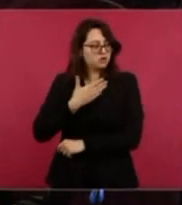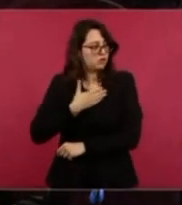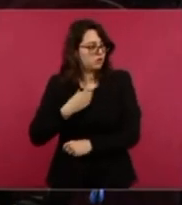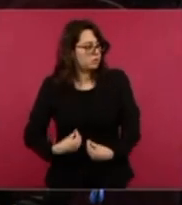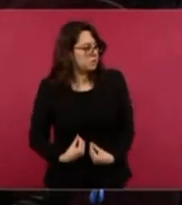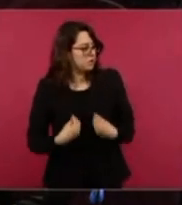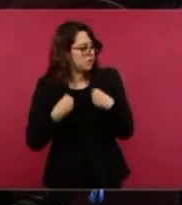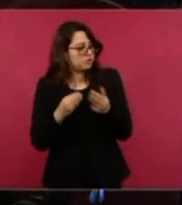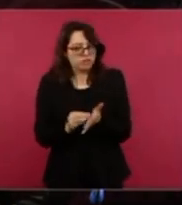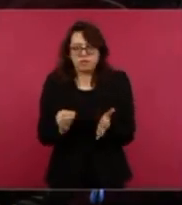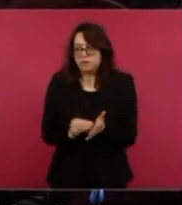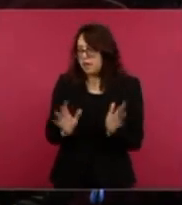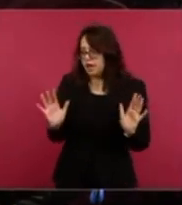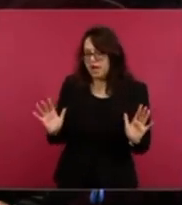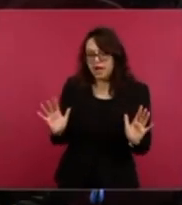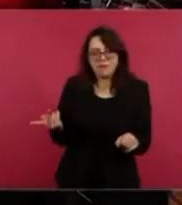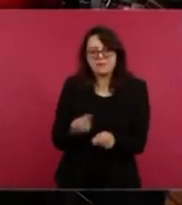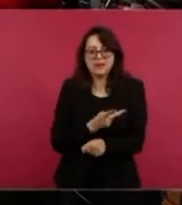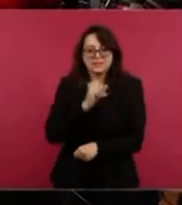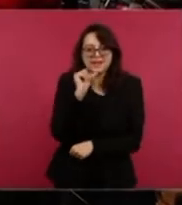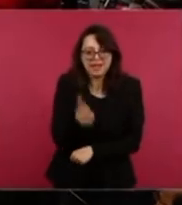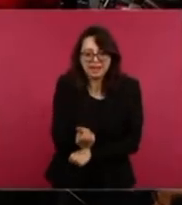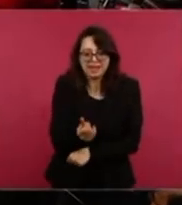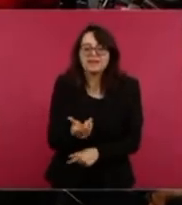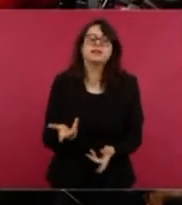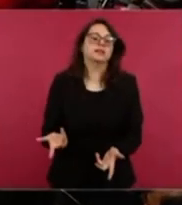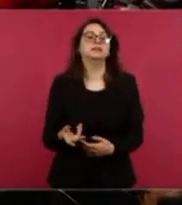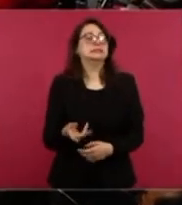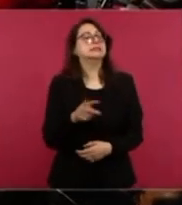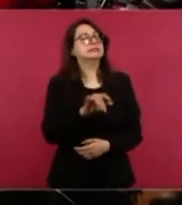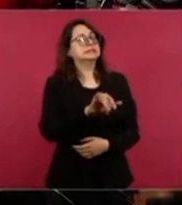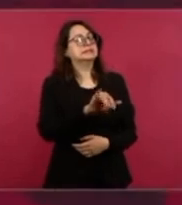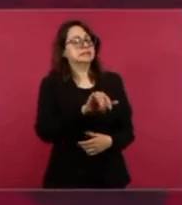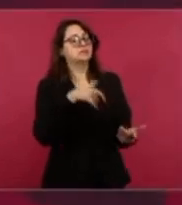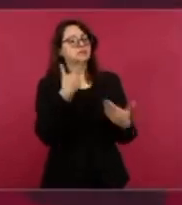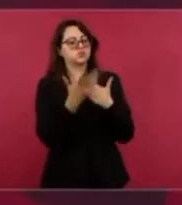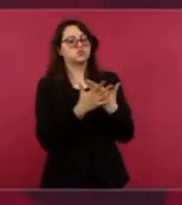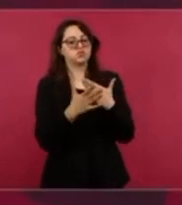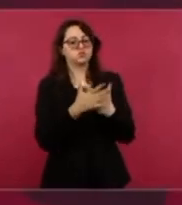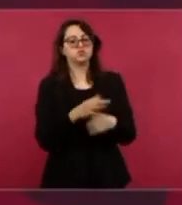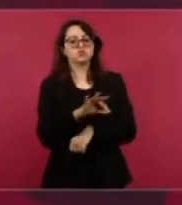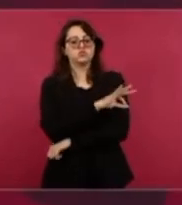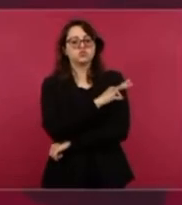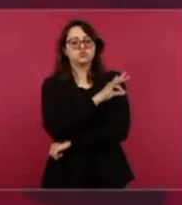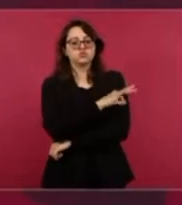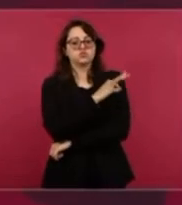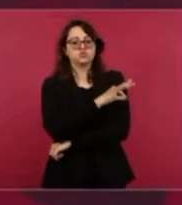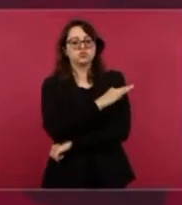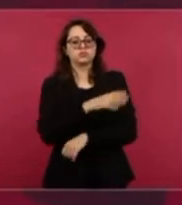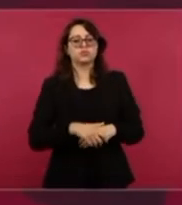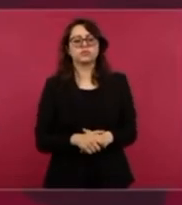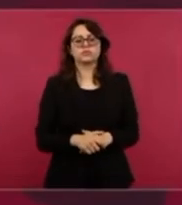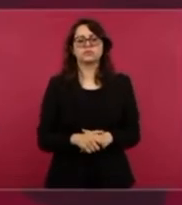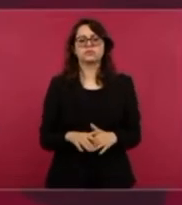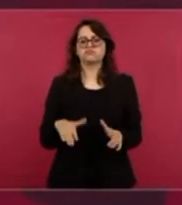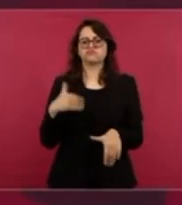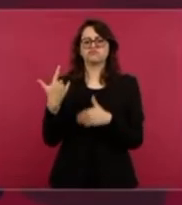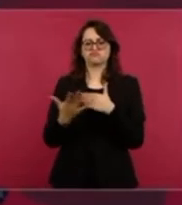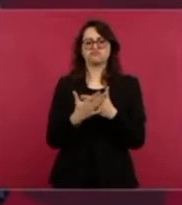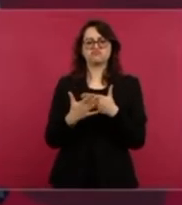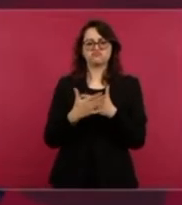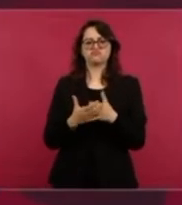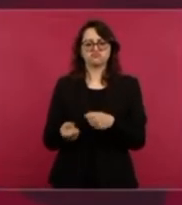Entonces, quisiera preguntarle, presidente, sí, ¿cómo lo va a hacer? Gracias. Me voy a vacunar. Me voy a vacunar. ¿Sería en público? Yo creo que la semana que